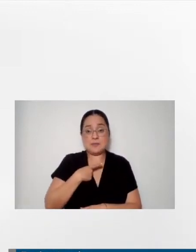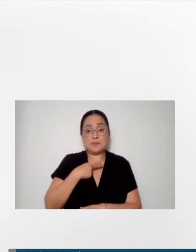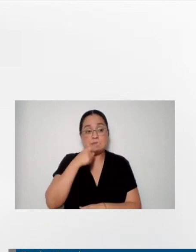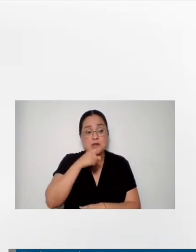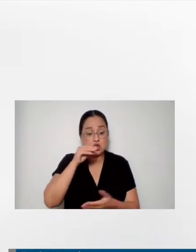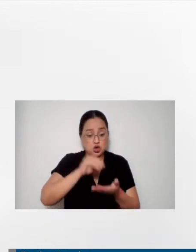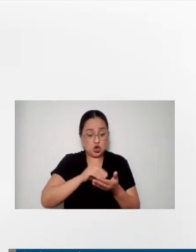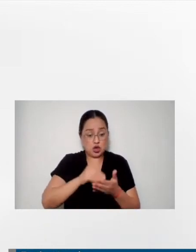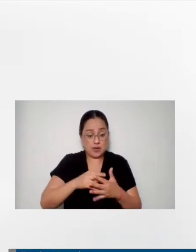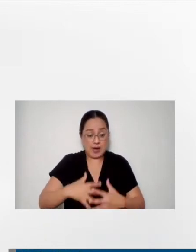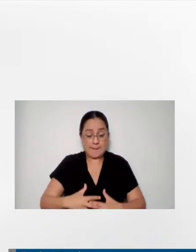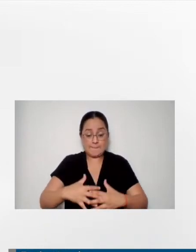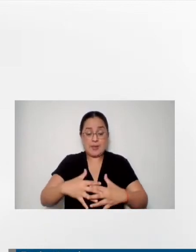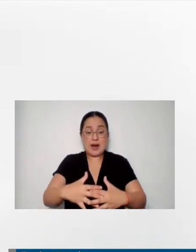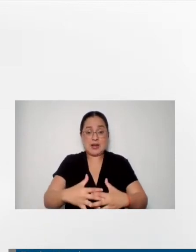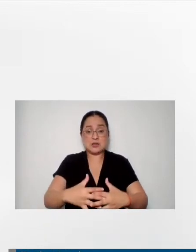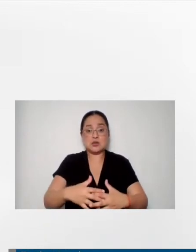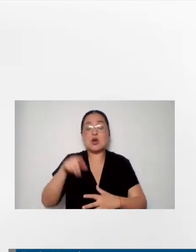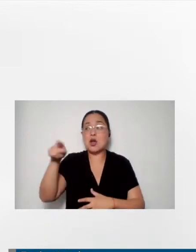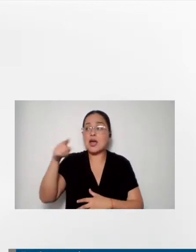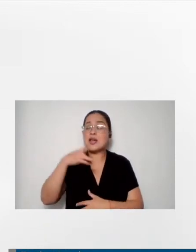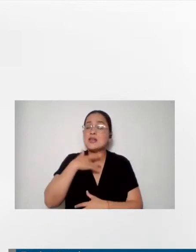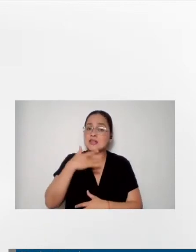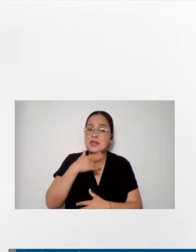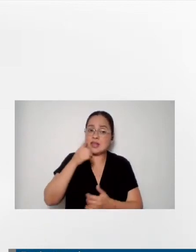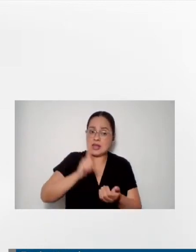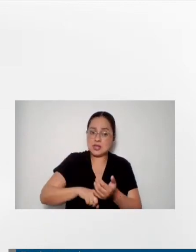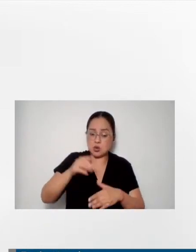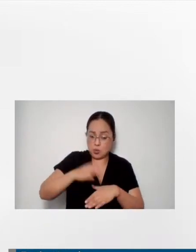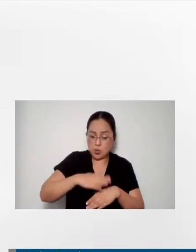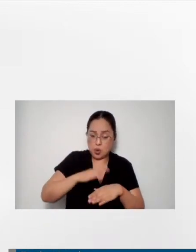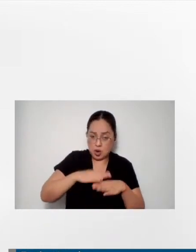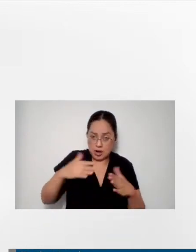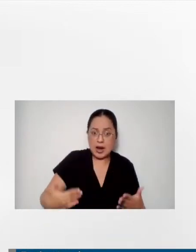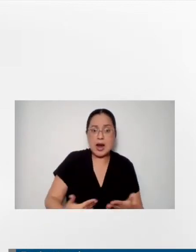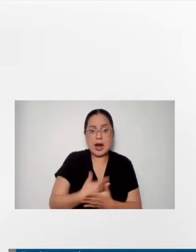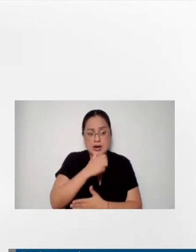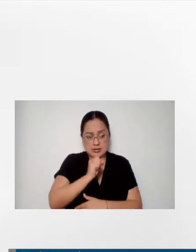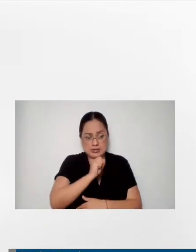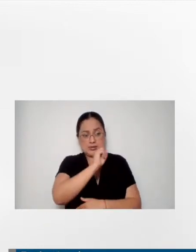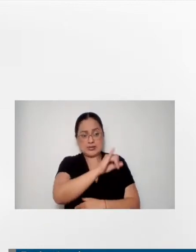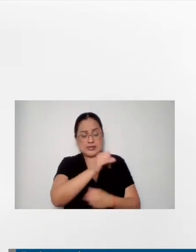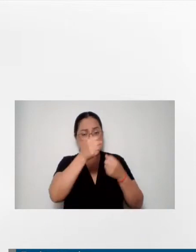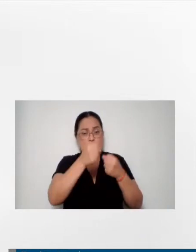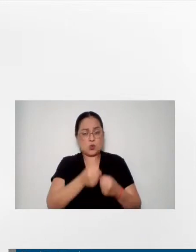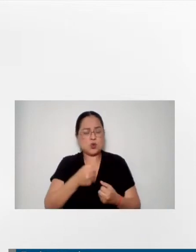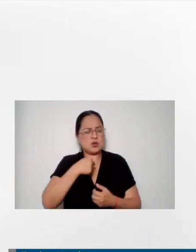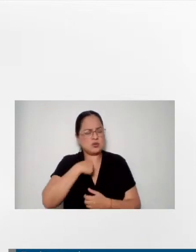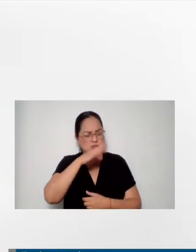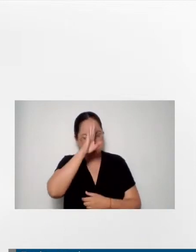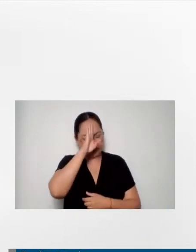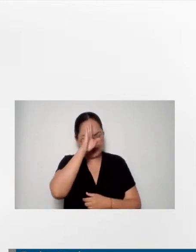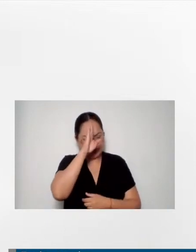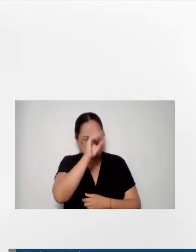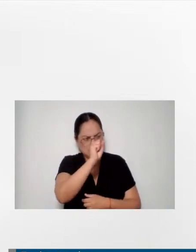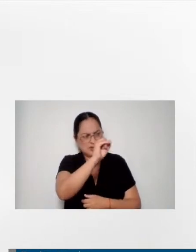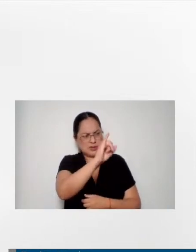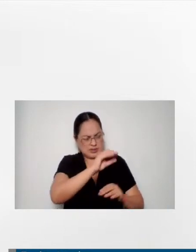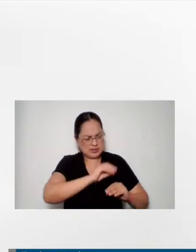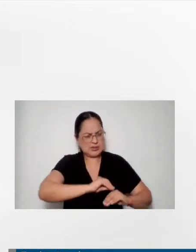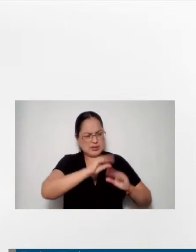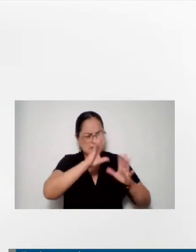proceso, existe la expectativa de que ahí sea el nacimiento, ¿no? Y yo pensaba, bueno, claro, pero es